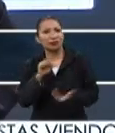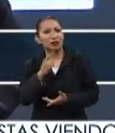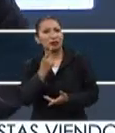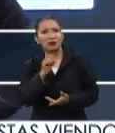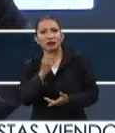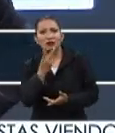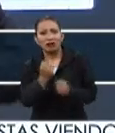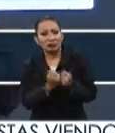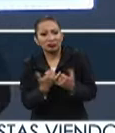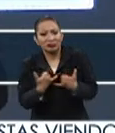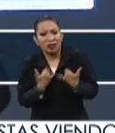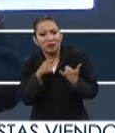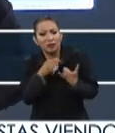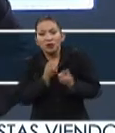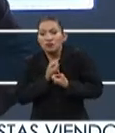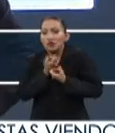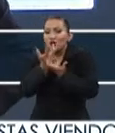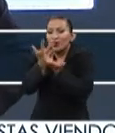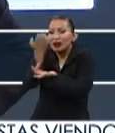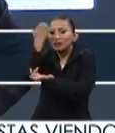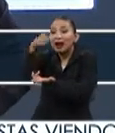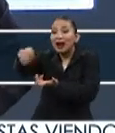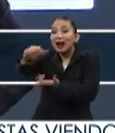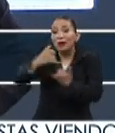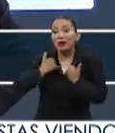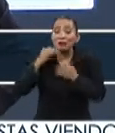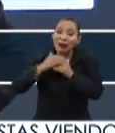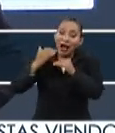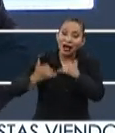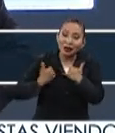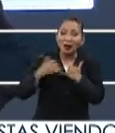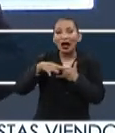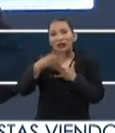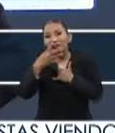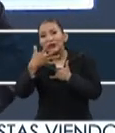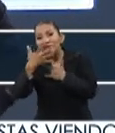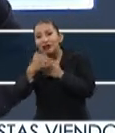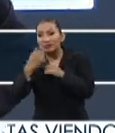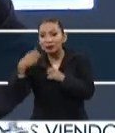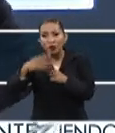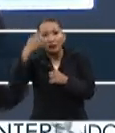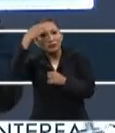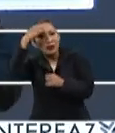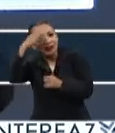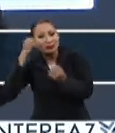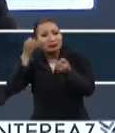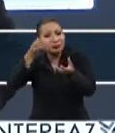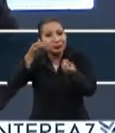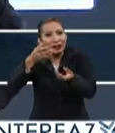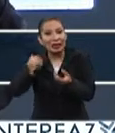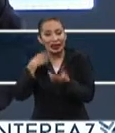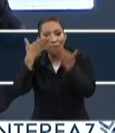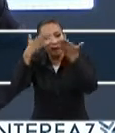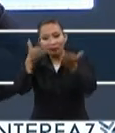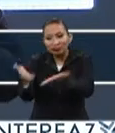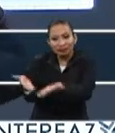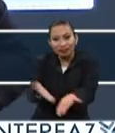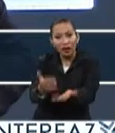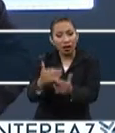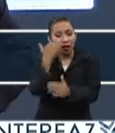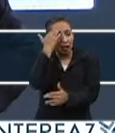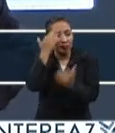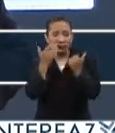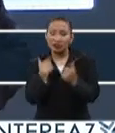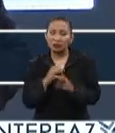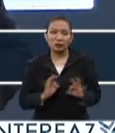21 o 22 años, quieras transmitirle ya a chavos más jóvenes, 14, 15 años, sobre tu experiencia y sobre todo brindarles tus conocimientos. Creo que eso es algo